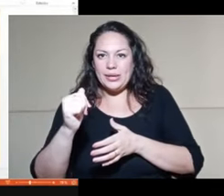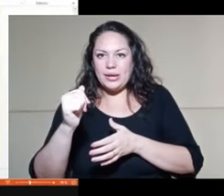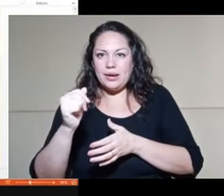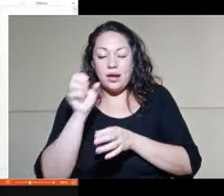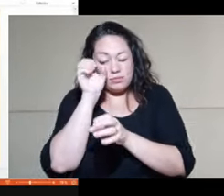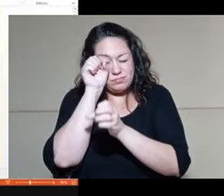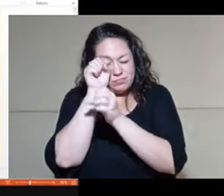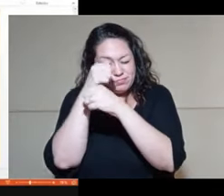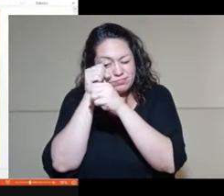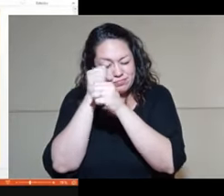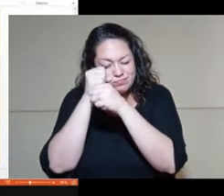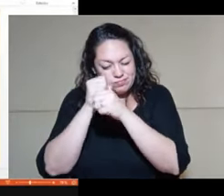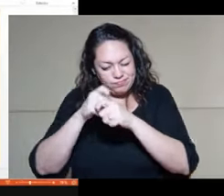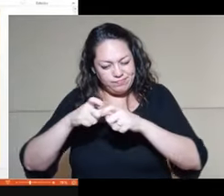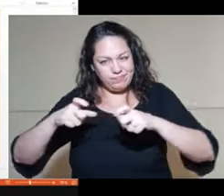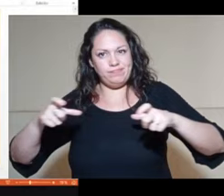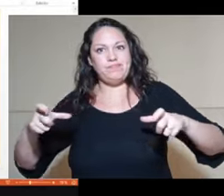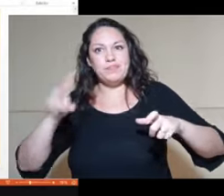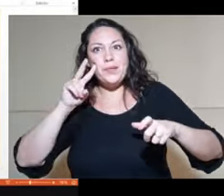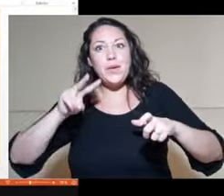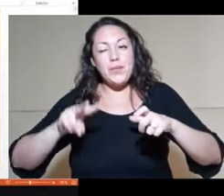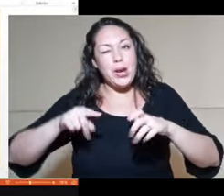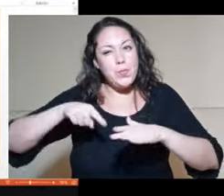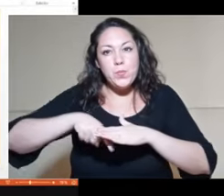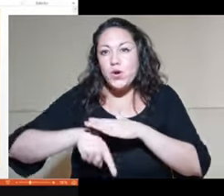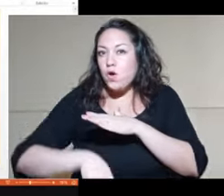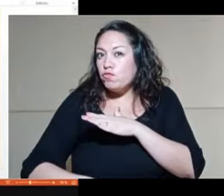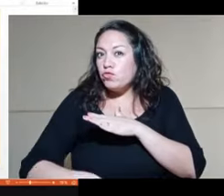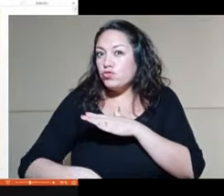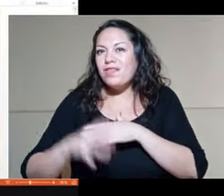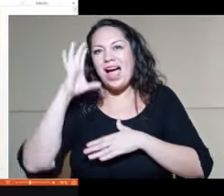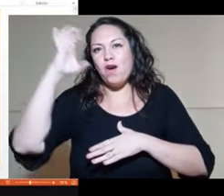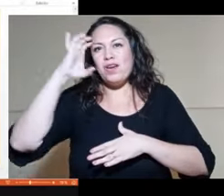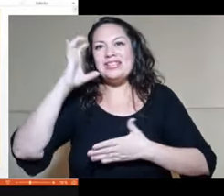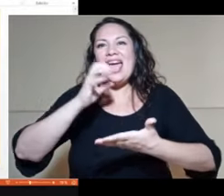los receptores al microscopio, porque los receptores son